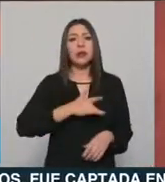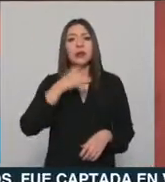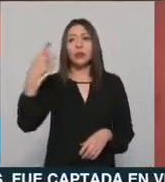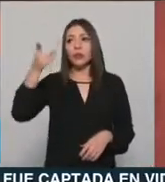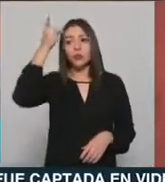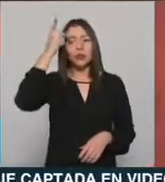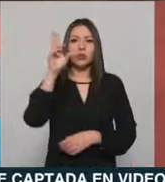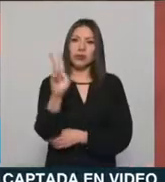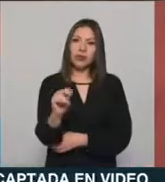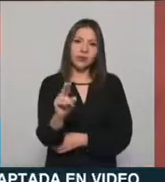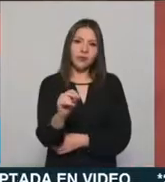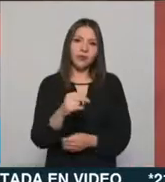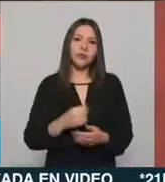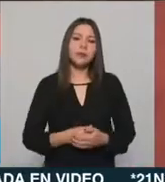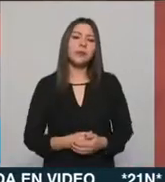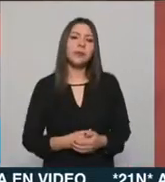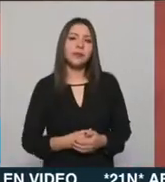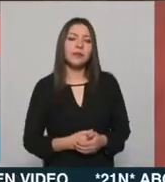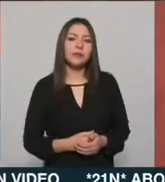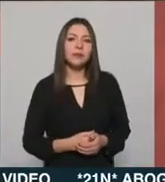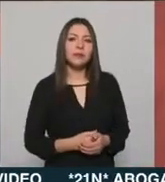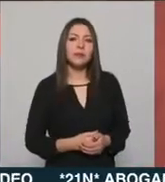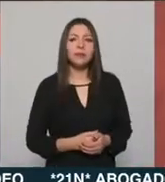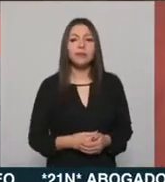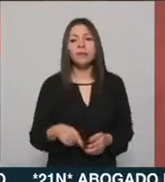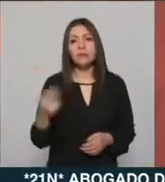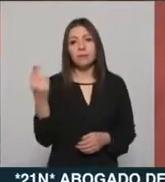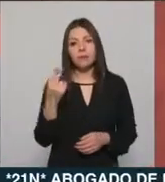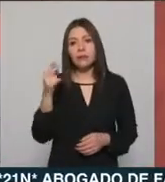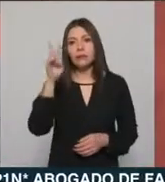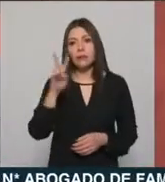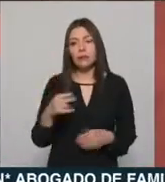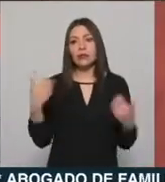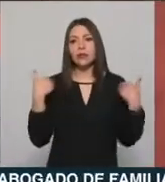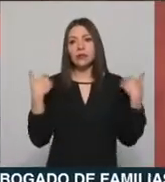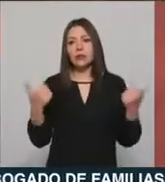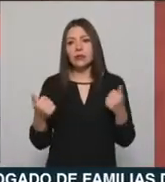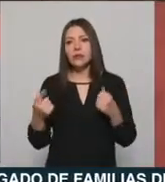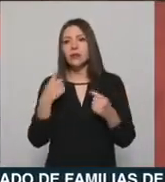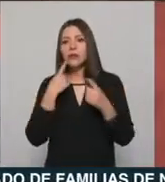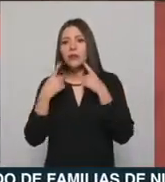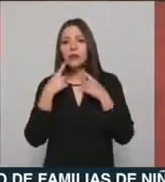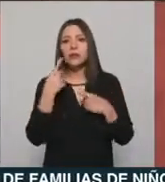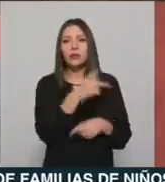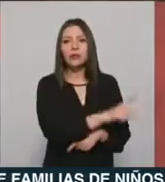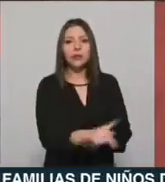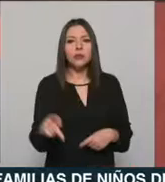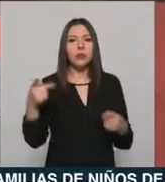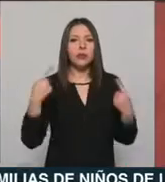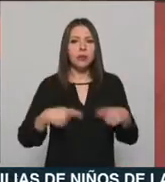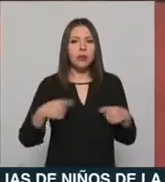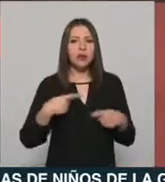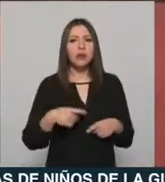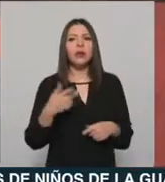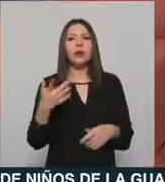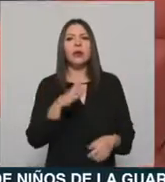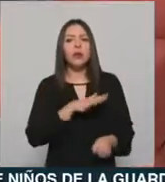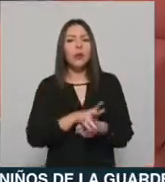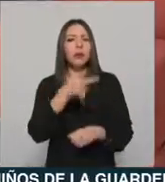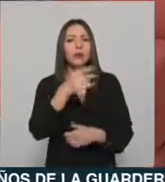así, y coloca el debate para reconocer que son personas que tienen que decidir sobre su cuerpo, sobre su forma de vestir, sobre su identidad,